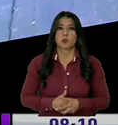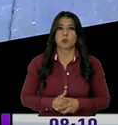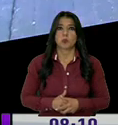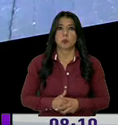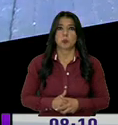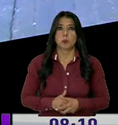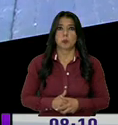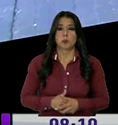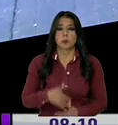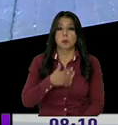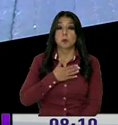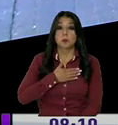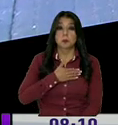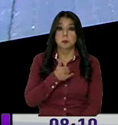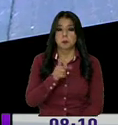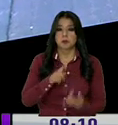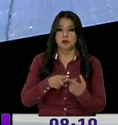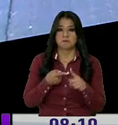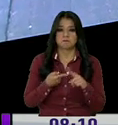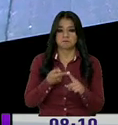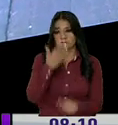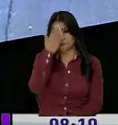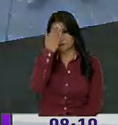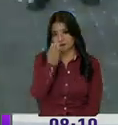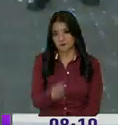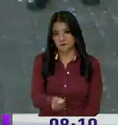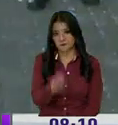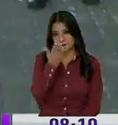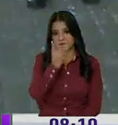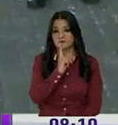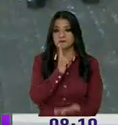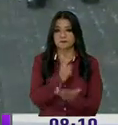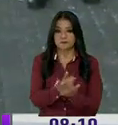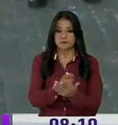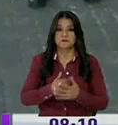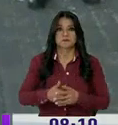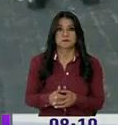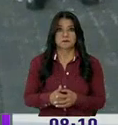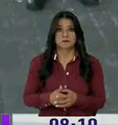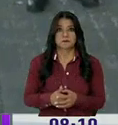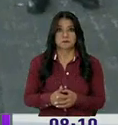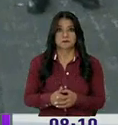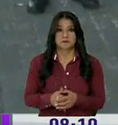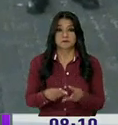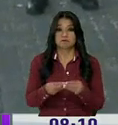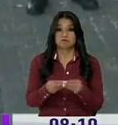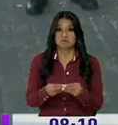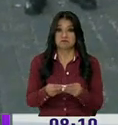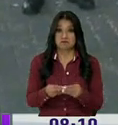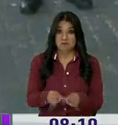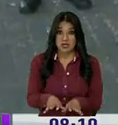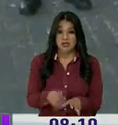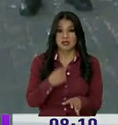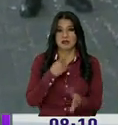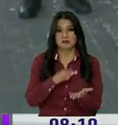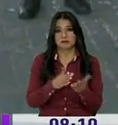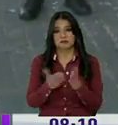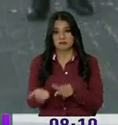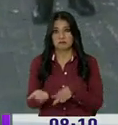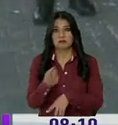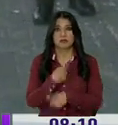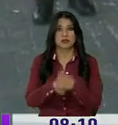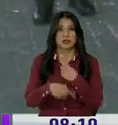Hola, ¿qué tal, Robert? Amigos televidentes, buenos días. Así es, Robert. Además de las pérdidas de vidas humanas, de los